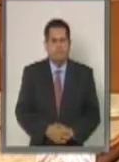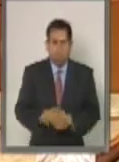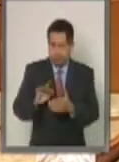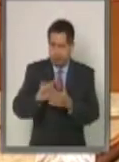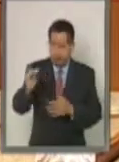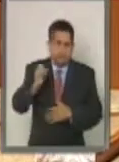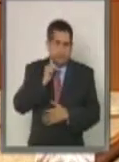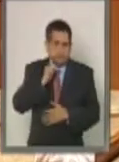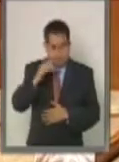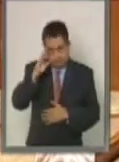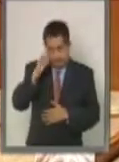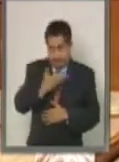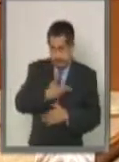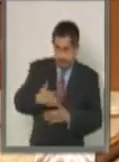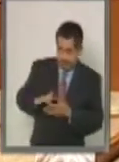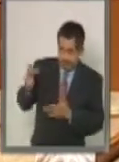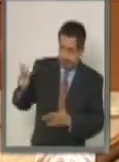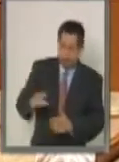Gracias, señor presidente.